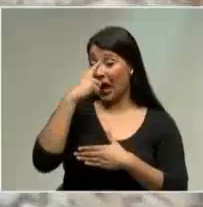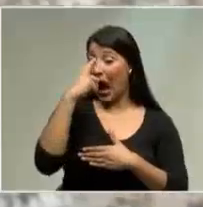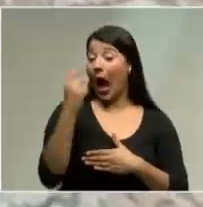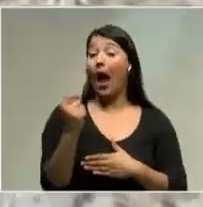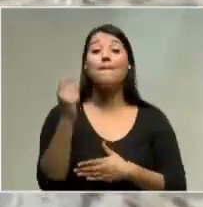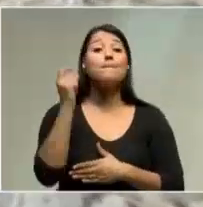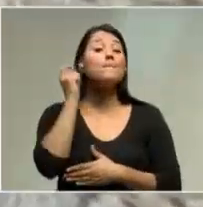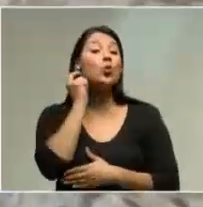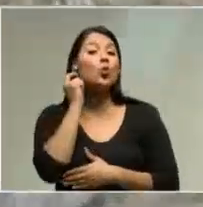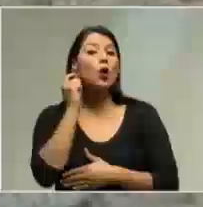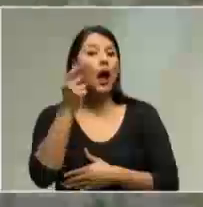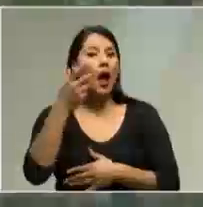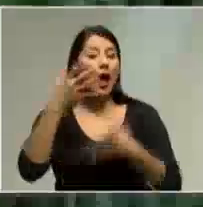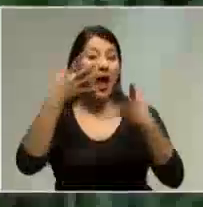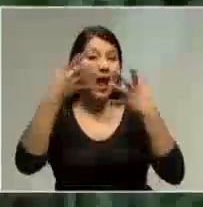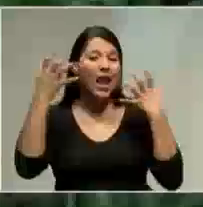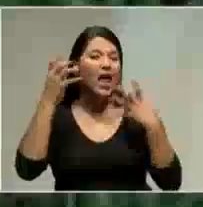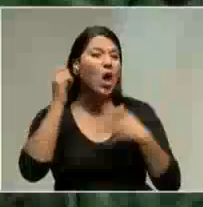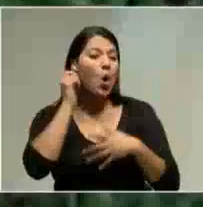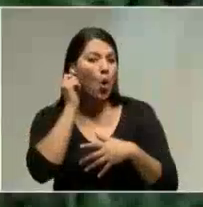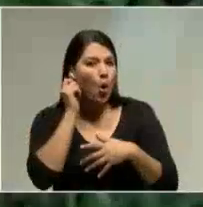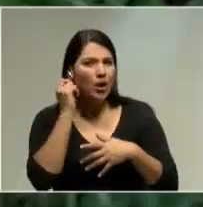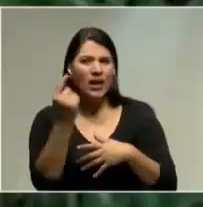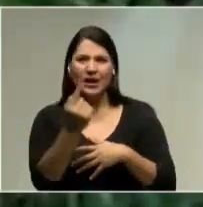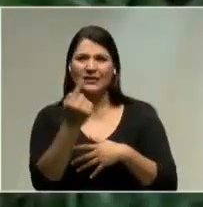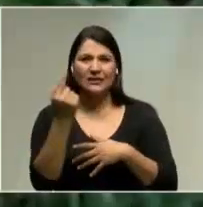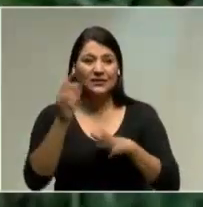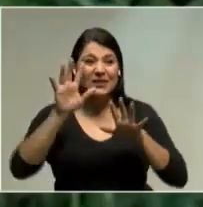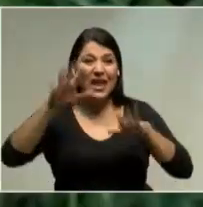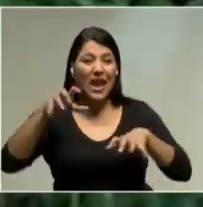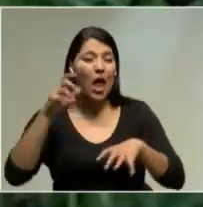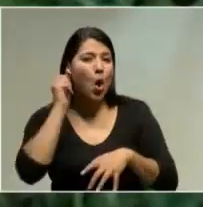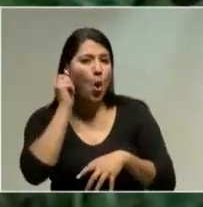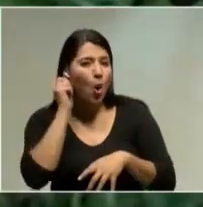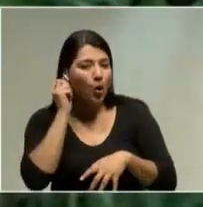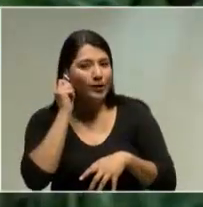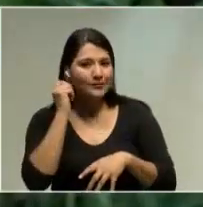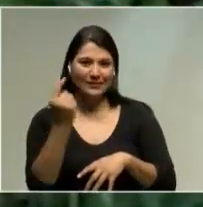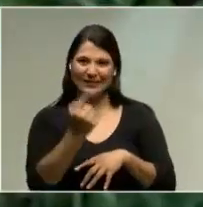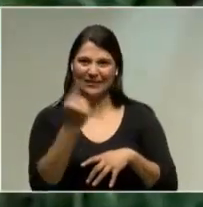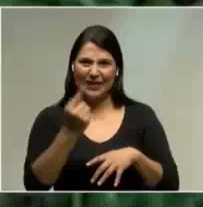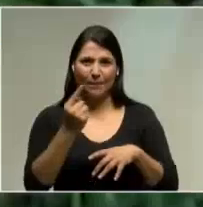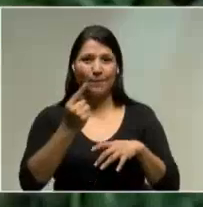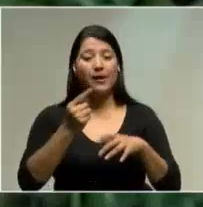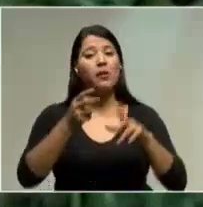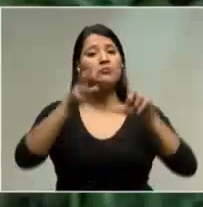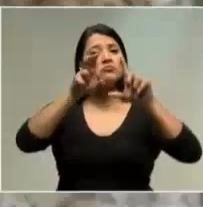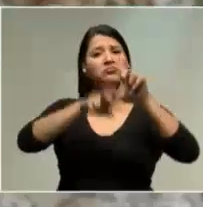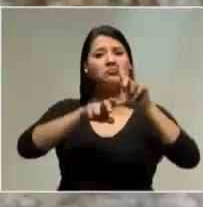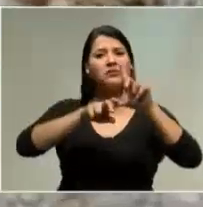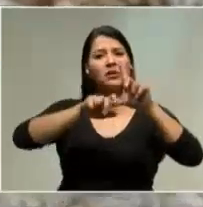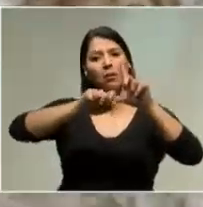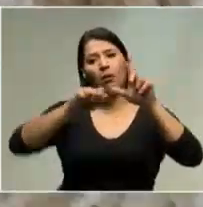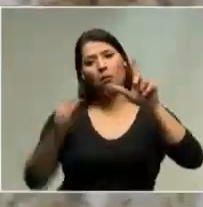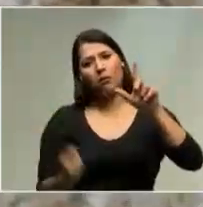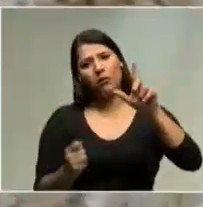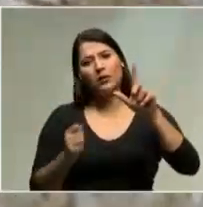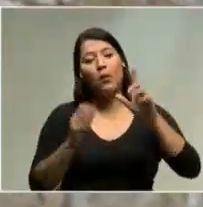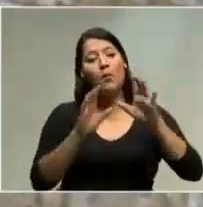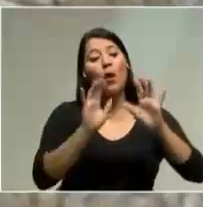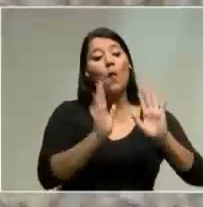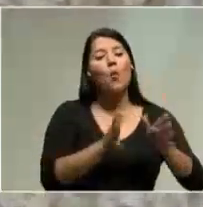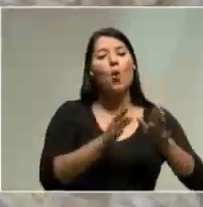su nido en un hueco poco profundo y siempre deja una rama caída. Ponen un huevo de color blanco con pecas y